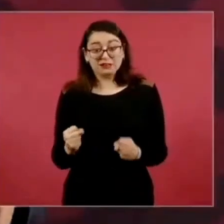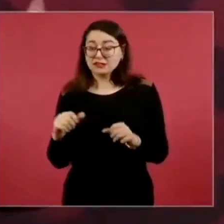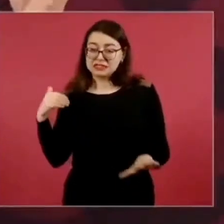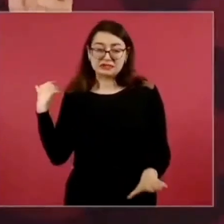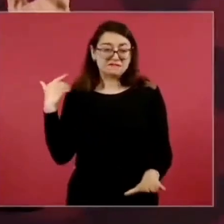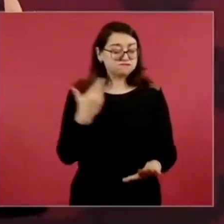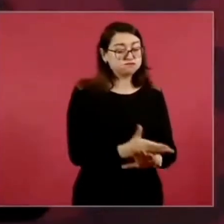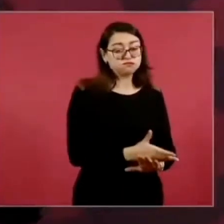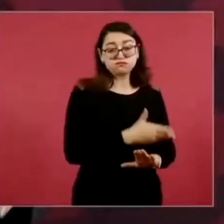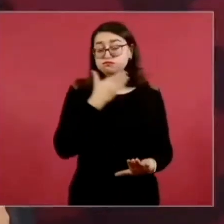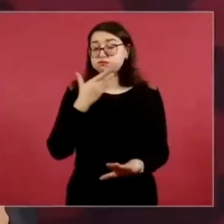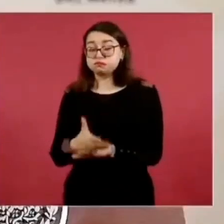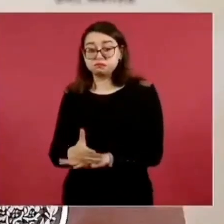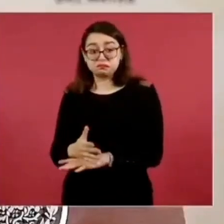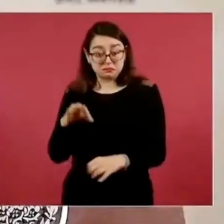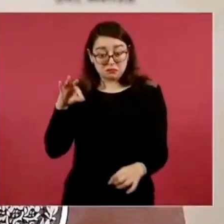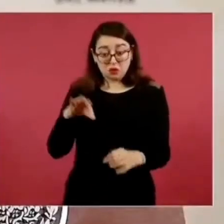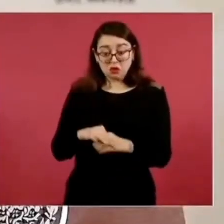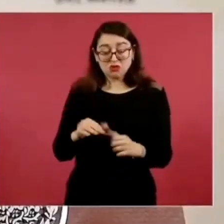muchos muertos